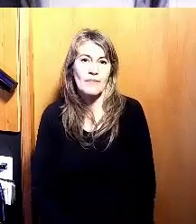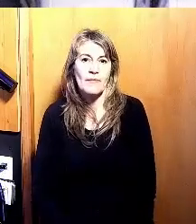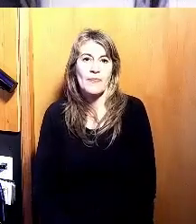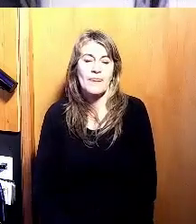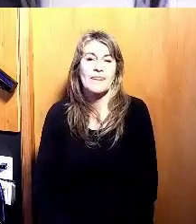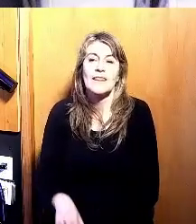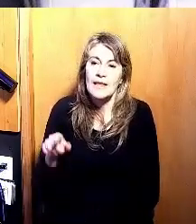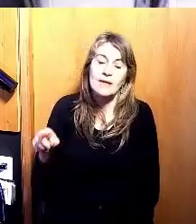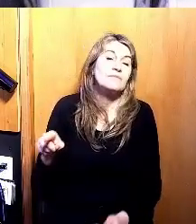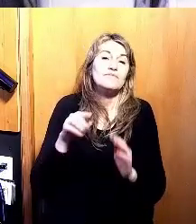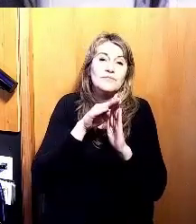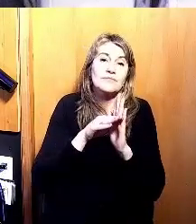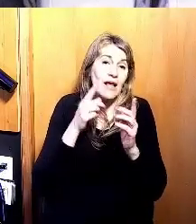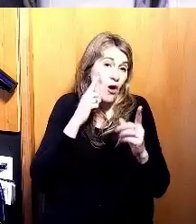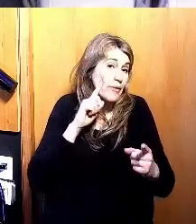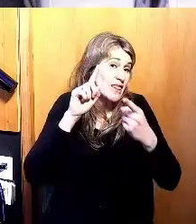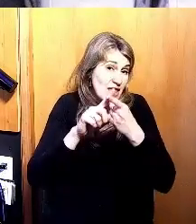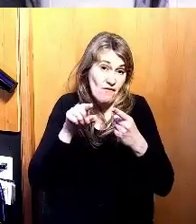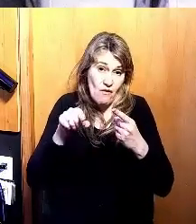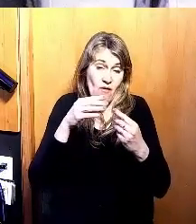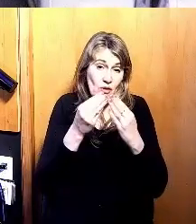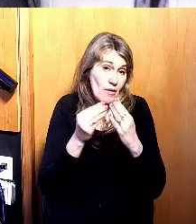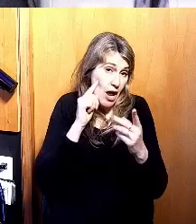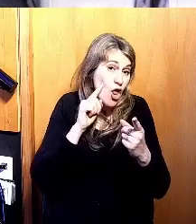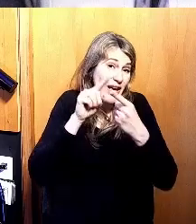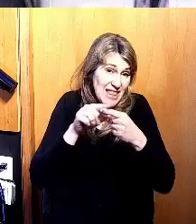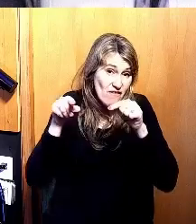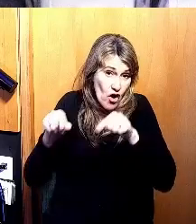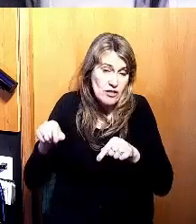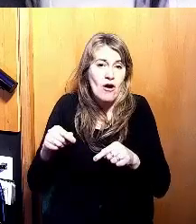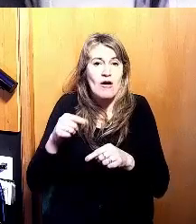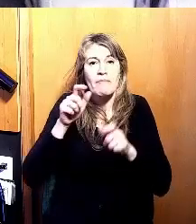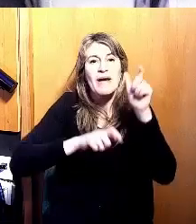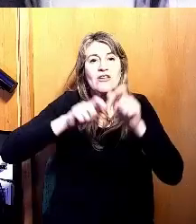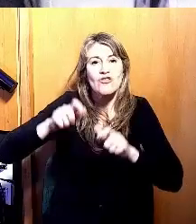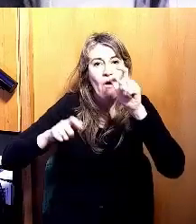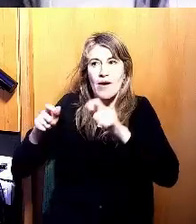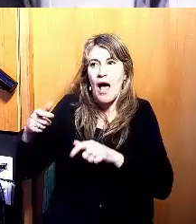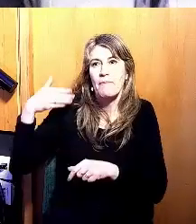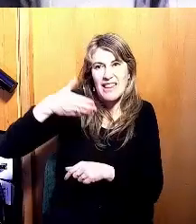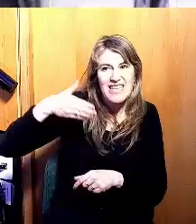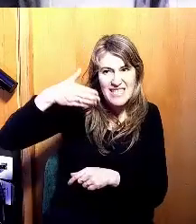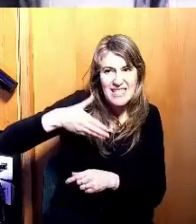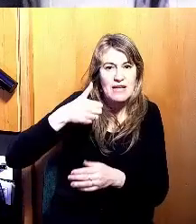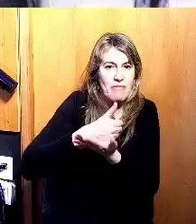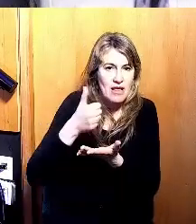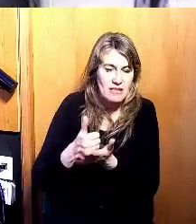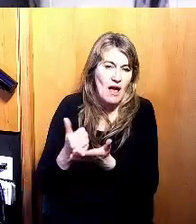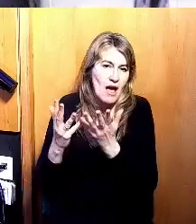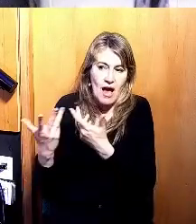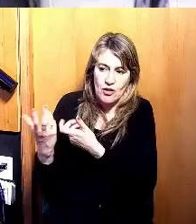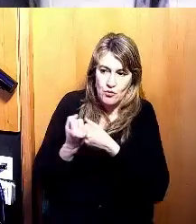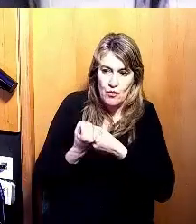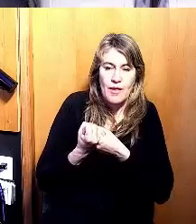Este programa tiene estos ejes centrales de participación ciudadana. Efectivamente,